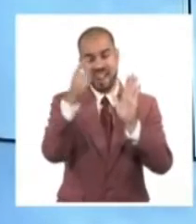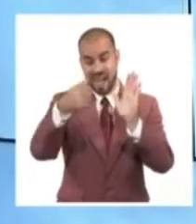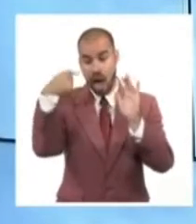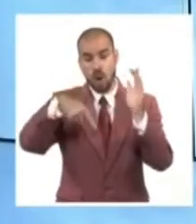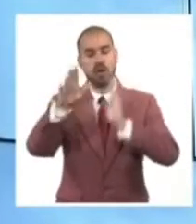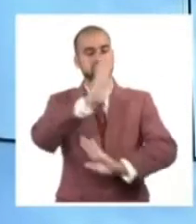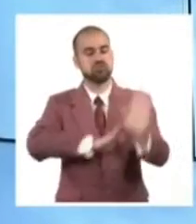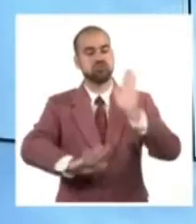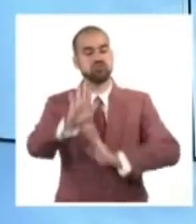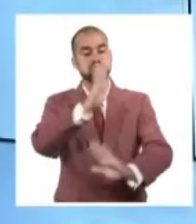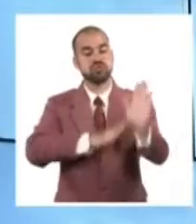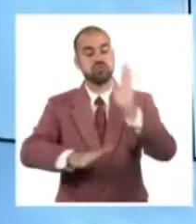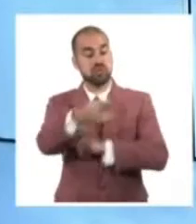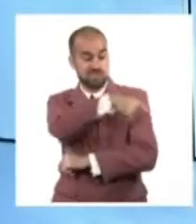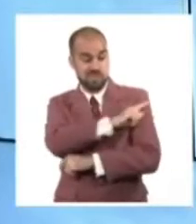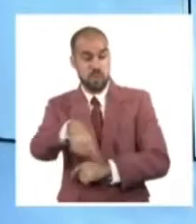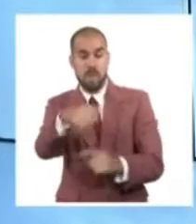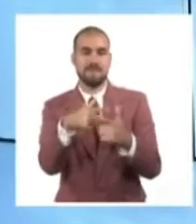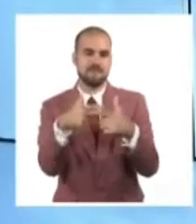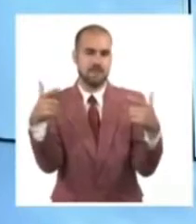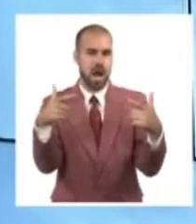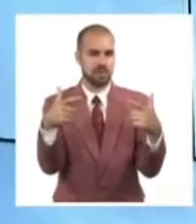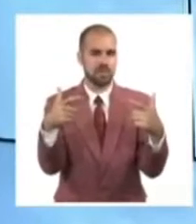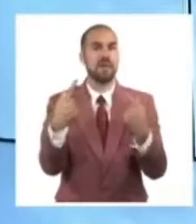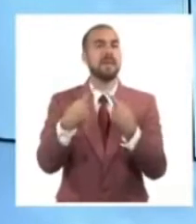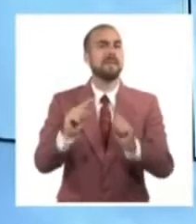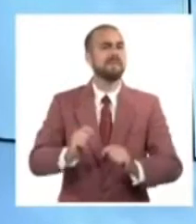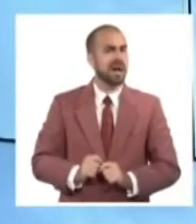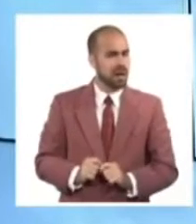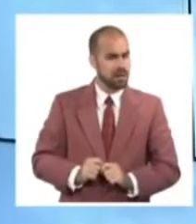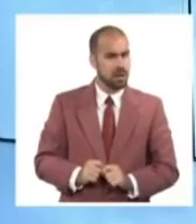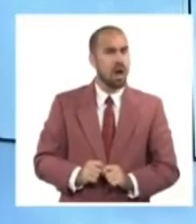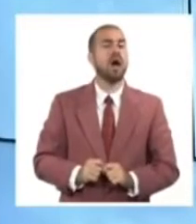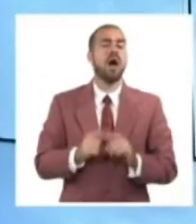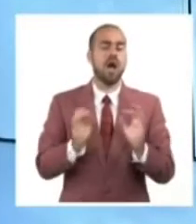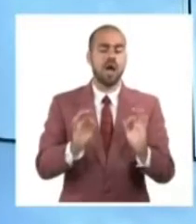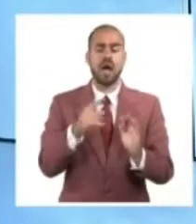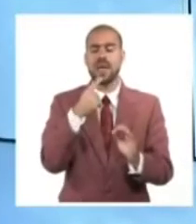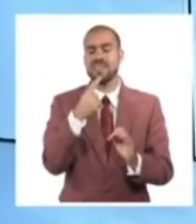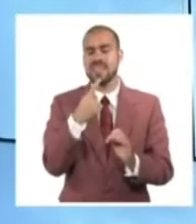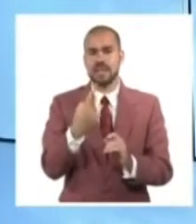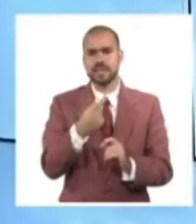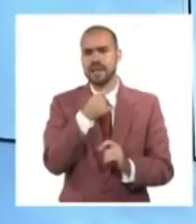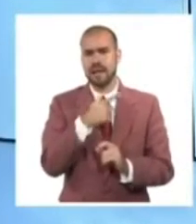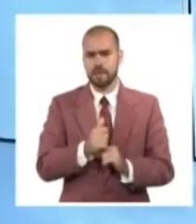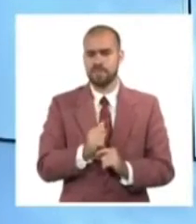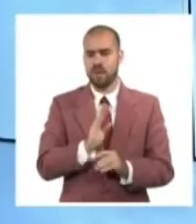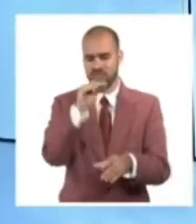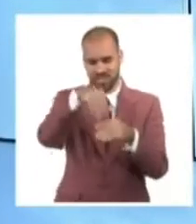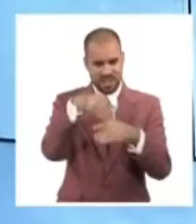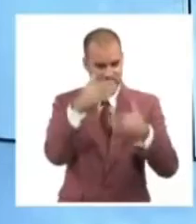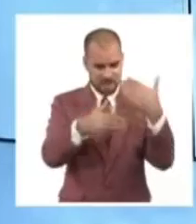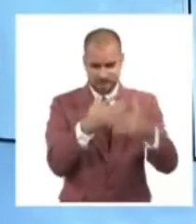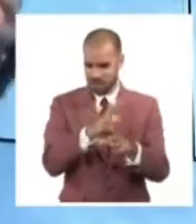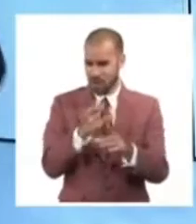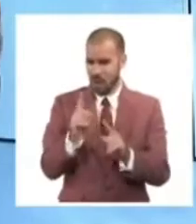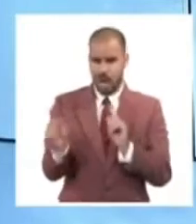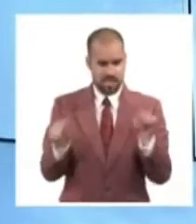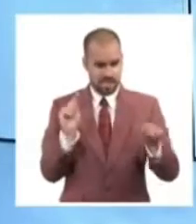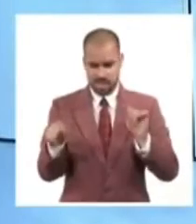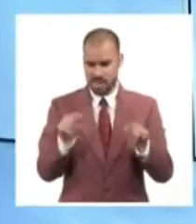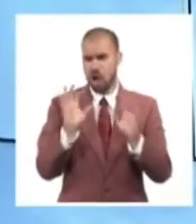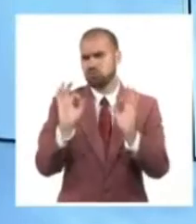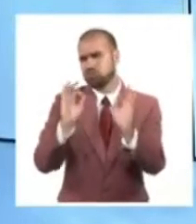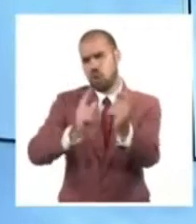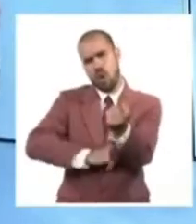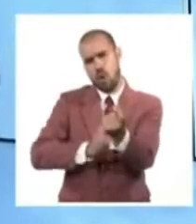ciudadanos, pero un proceso donde hay una mayor participación no solo de las partes en el proceso. Es decir, las partes